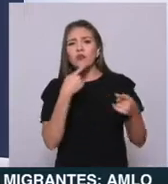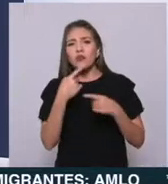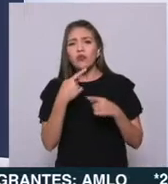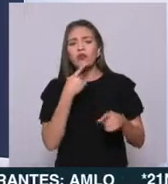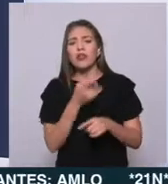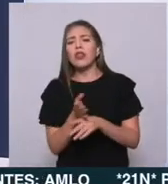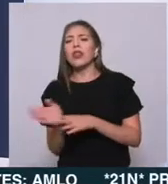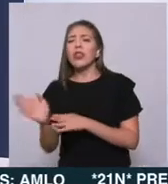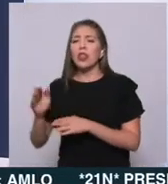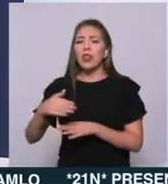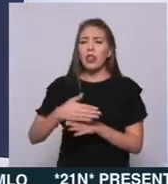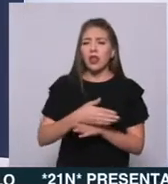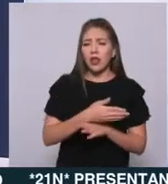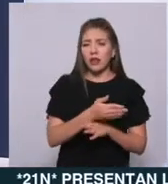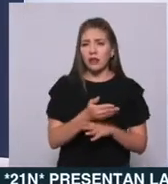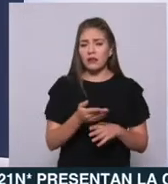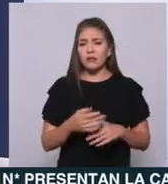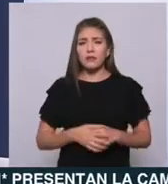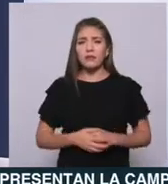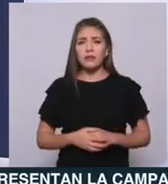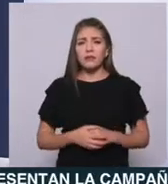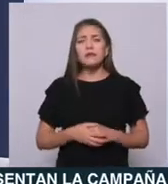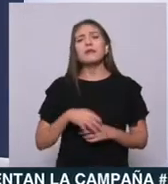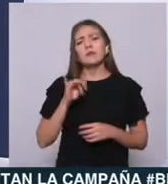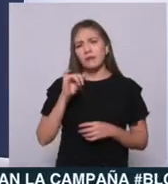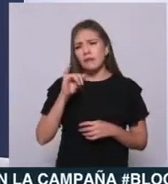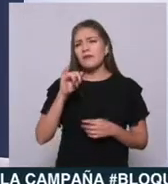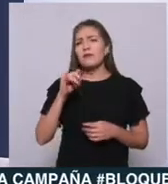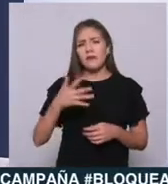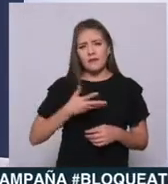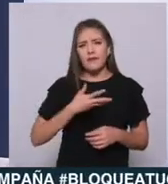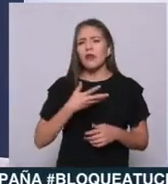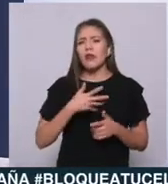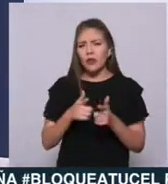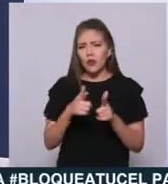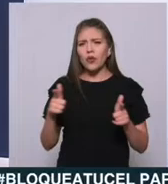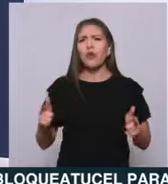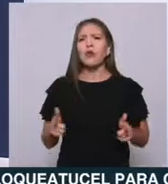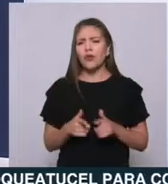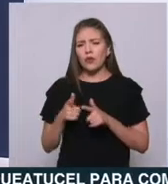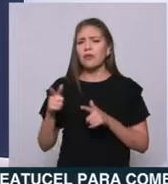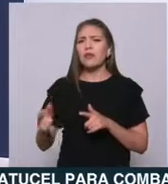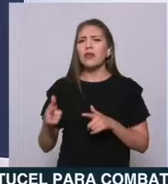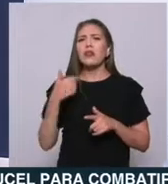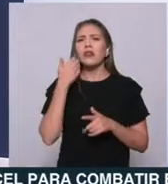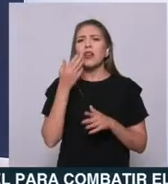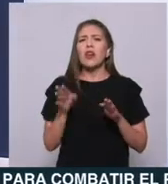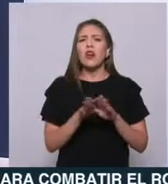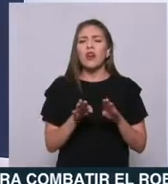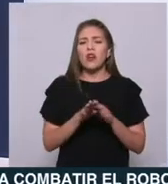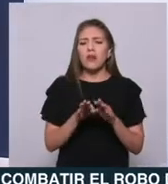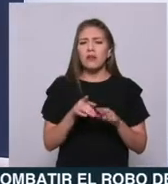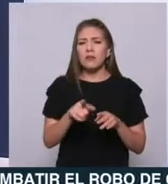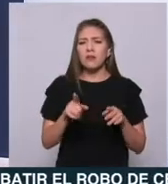tener. Sí hay grupos internos, sí hubieron grupos internos que intentaron dividir, que intentaron